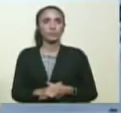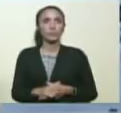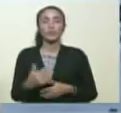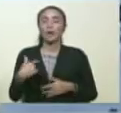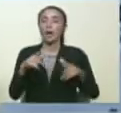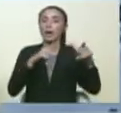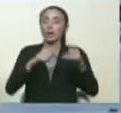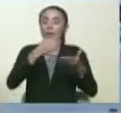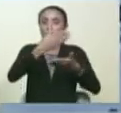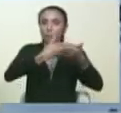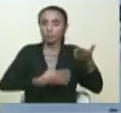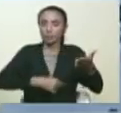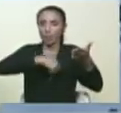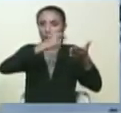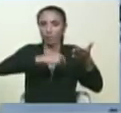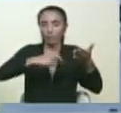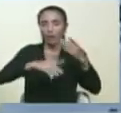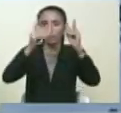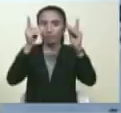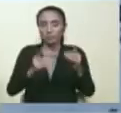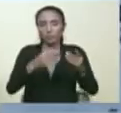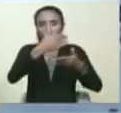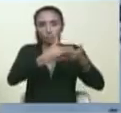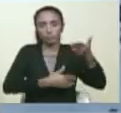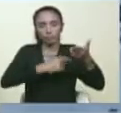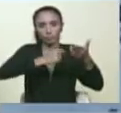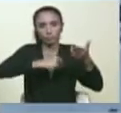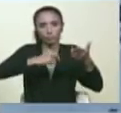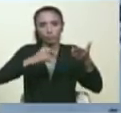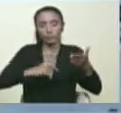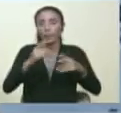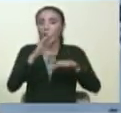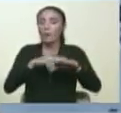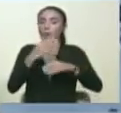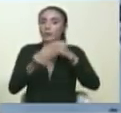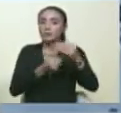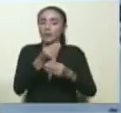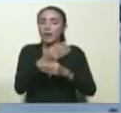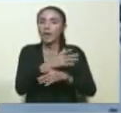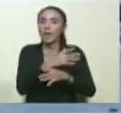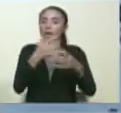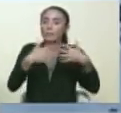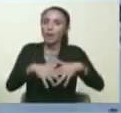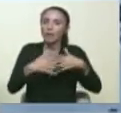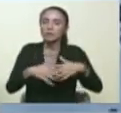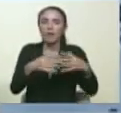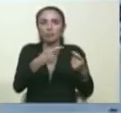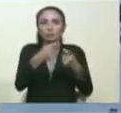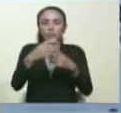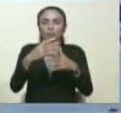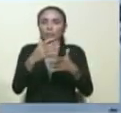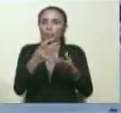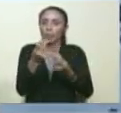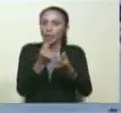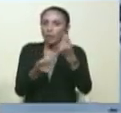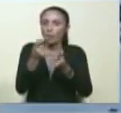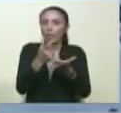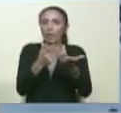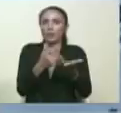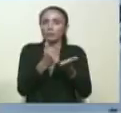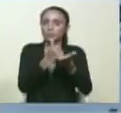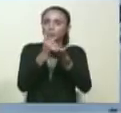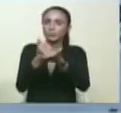firmado la decisión para crear un fondo industrial y económico de